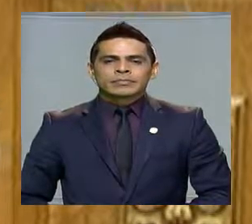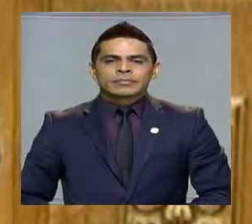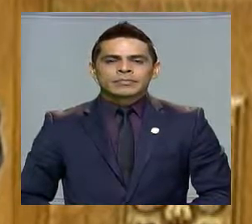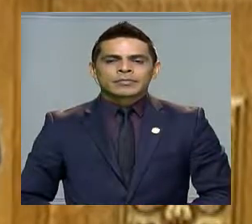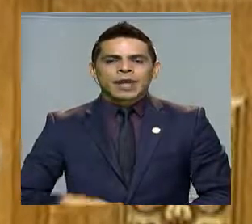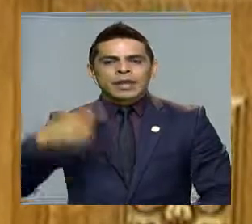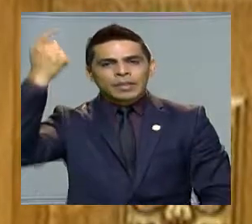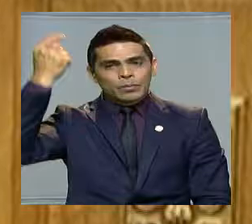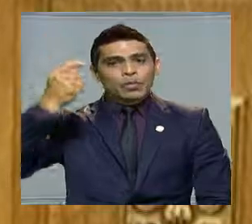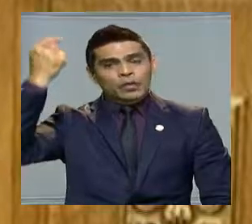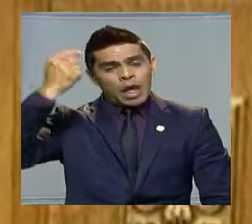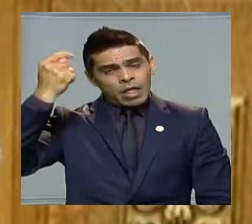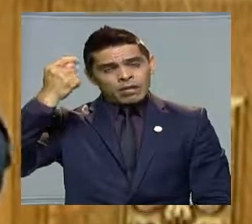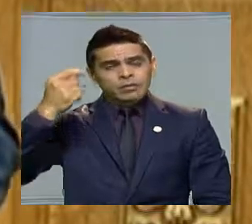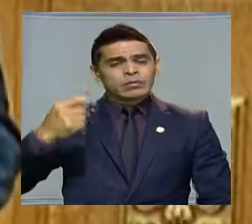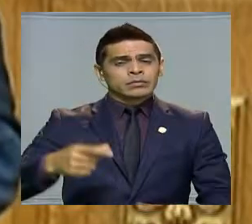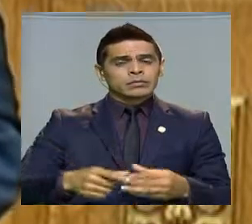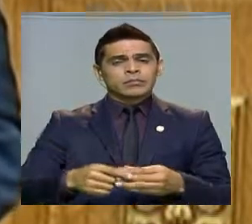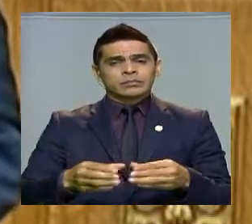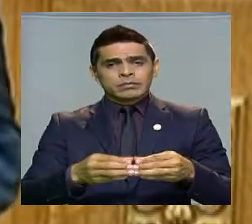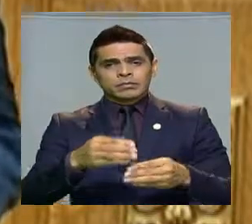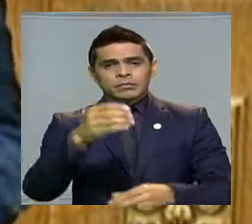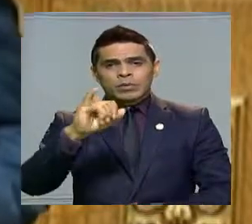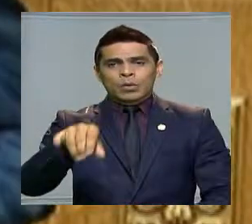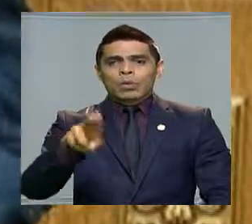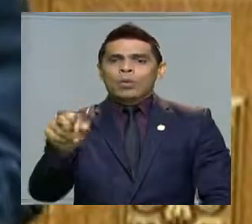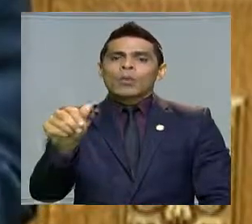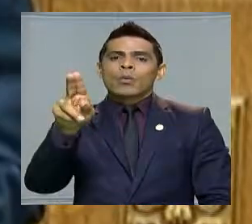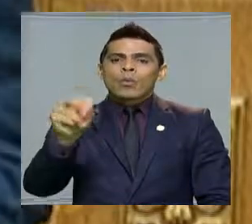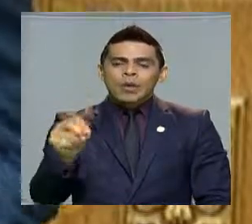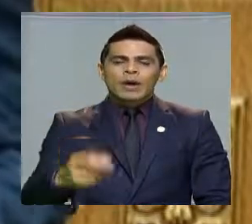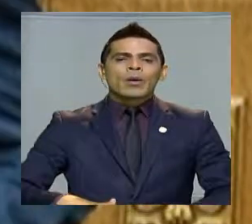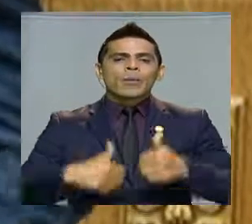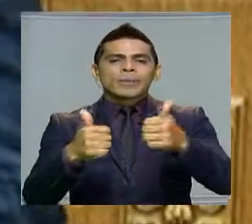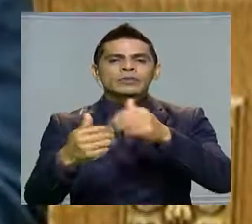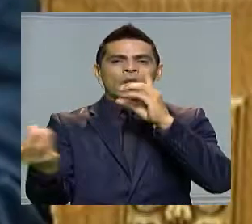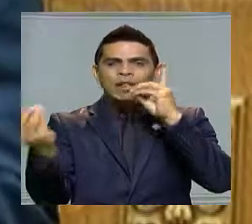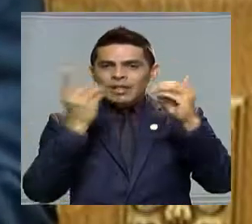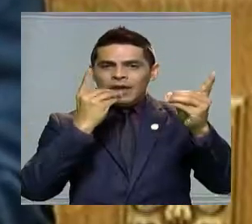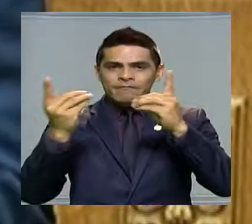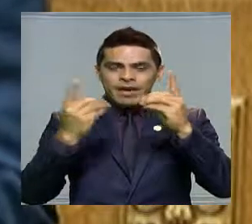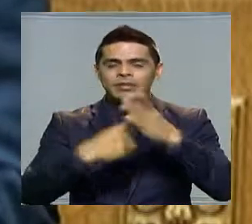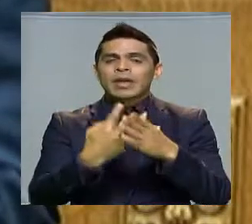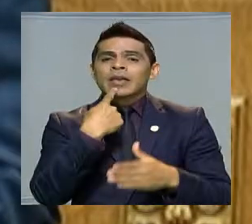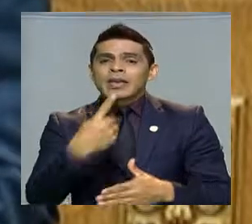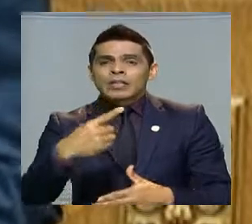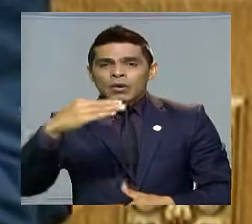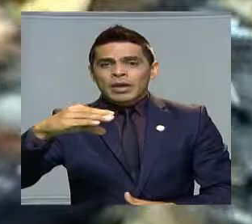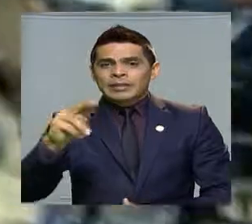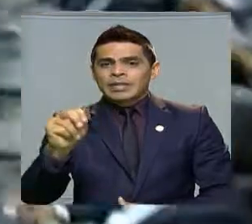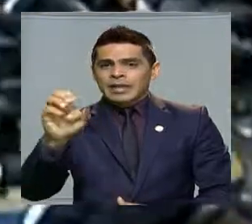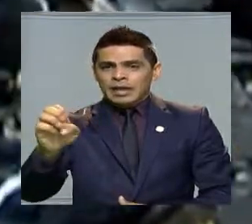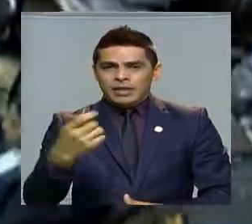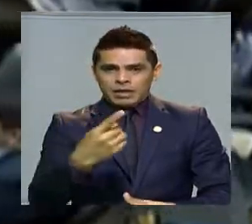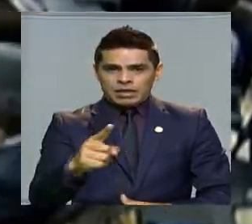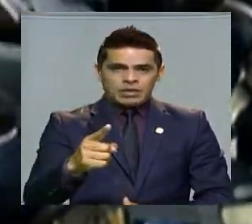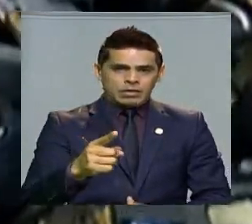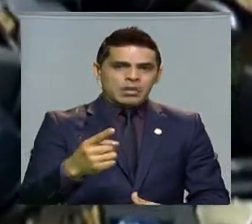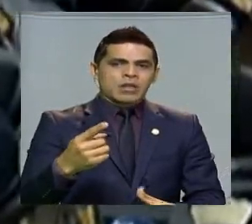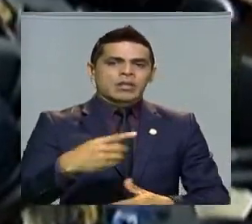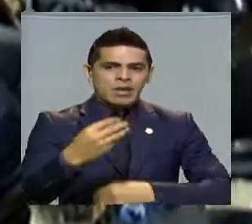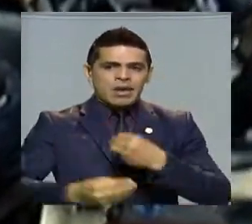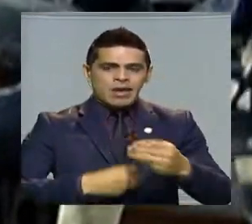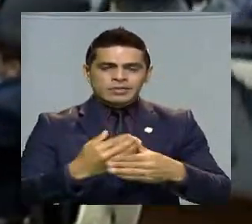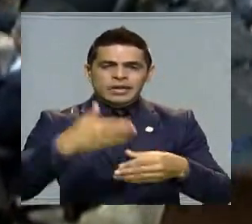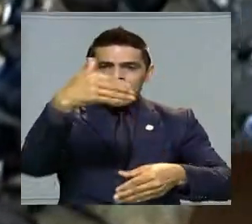El diputado por la coalición opositora, Juan Guaidó, inició el debate y señaló que el Consejo Nacional Electoral no tiene excusas para no realizar